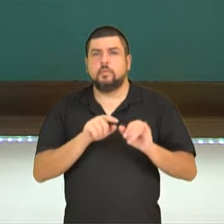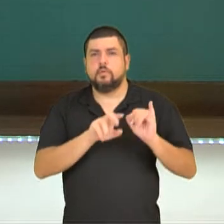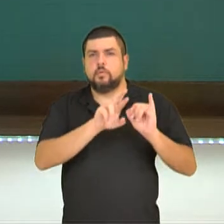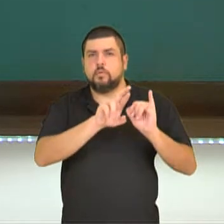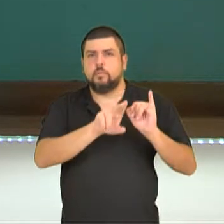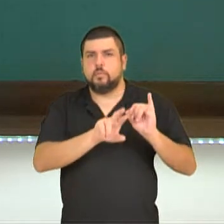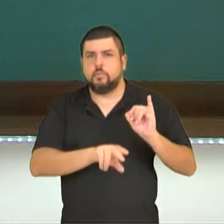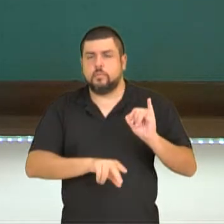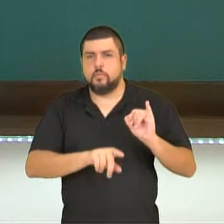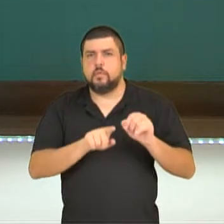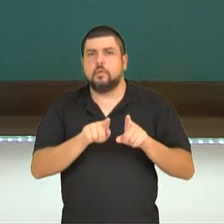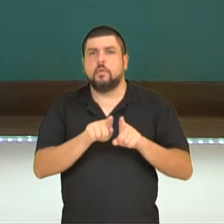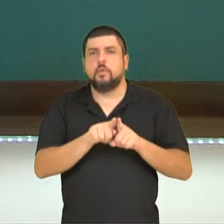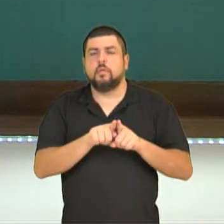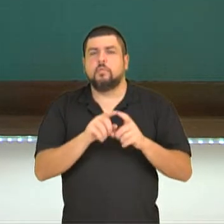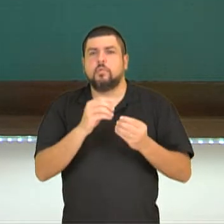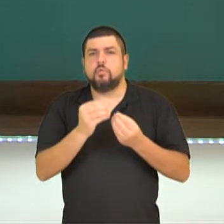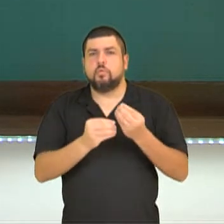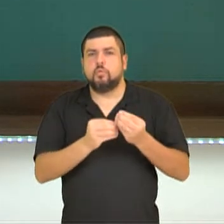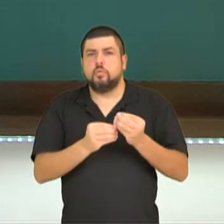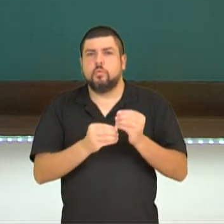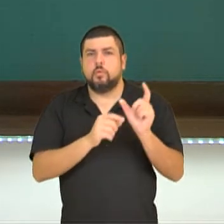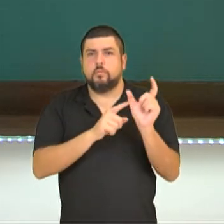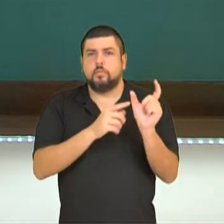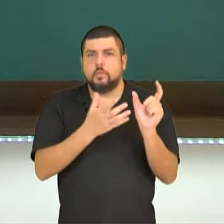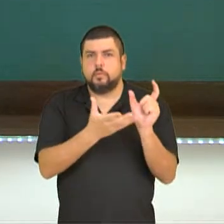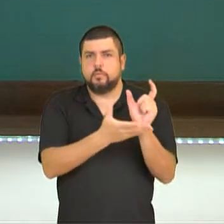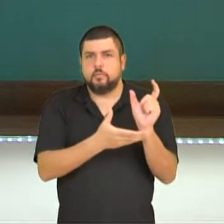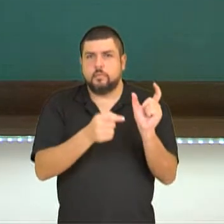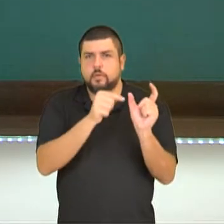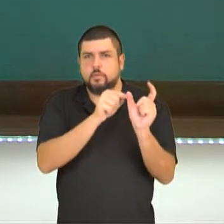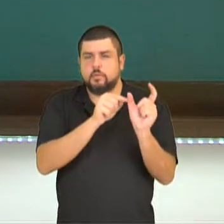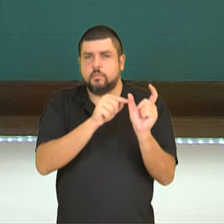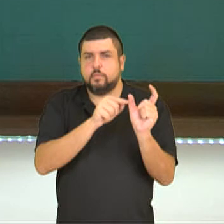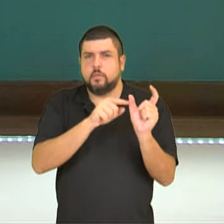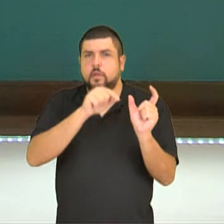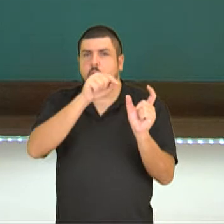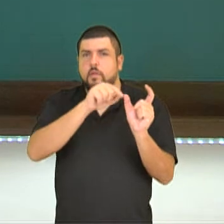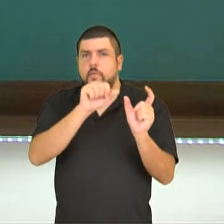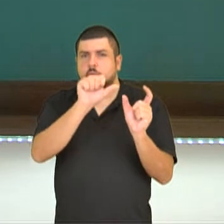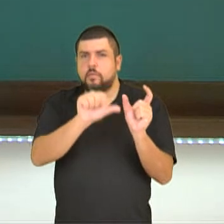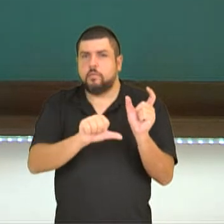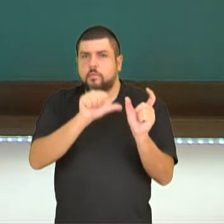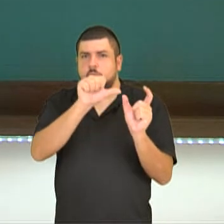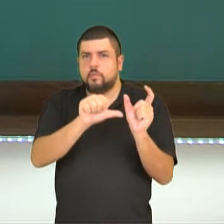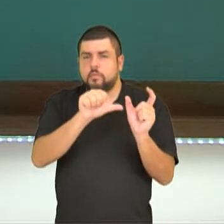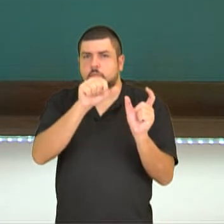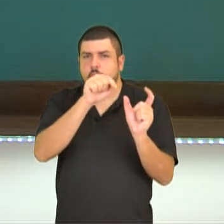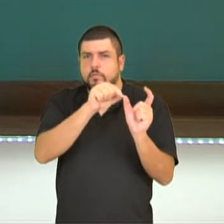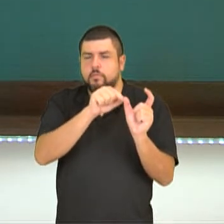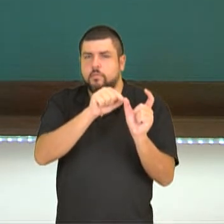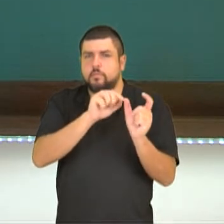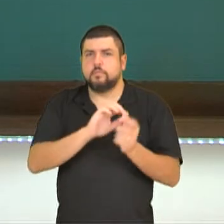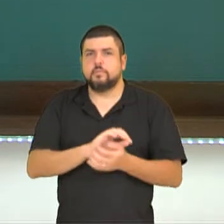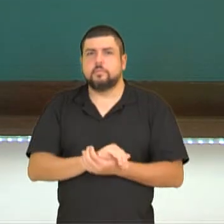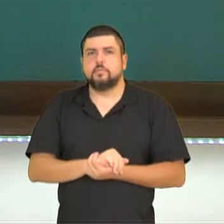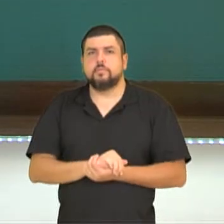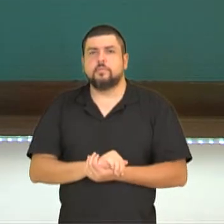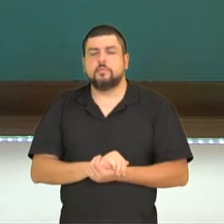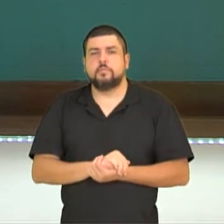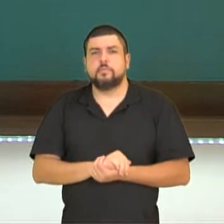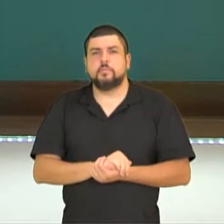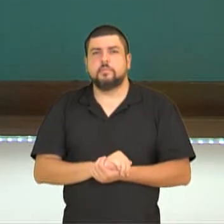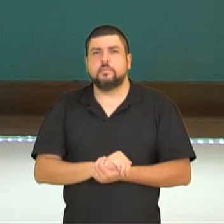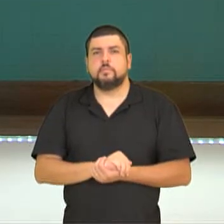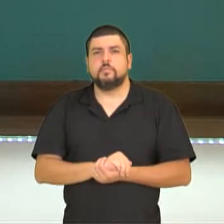irregulares que sofrem cambio em la raiz, sim, os condicionais irregulares que sofrem a mudança na raiz,